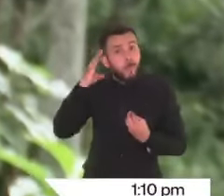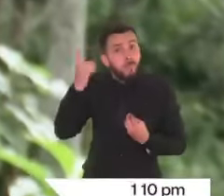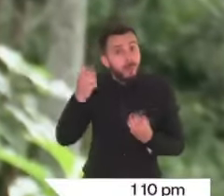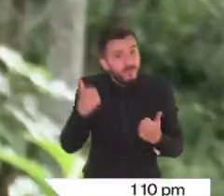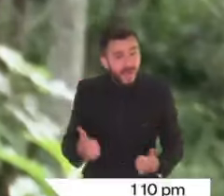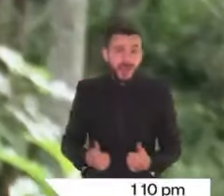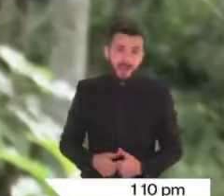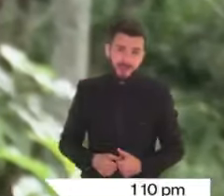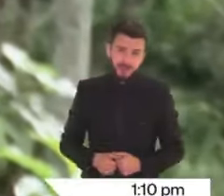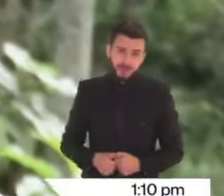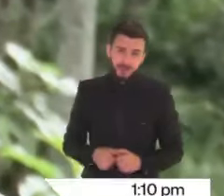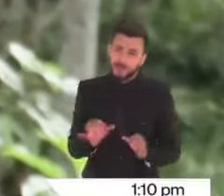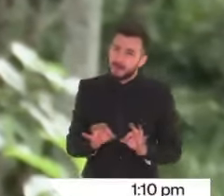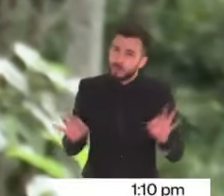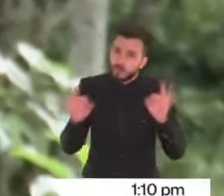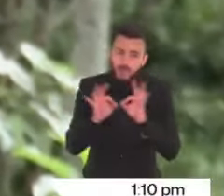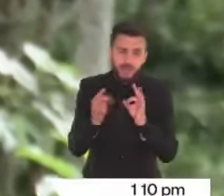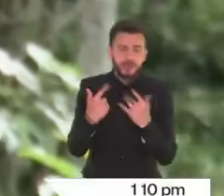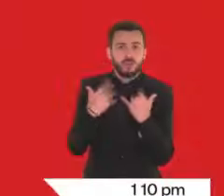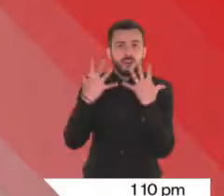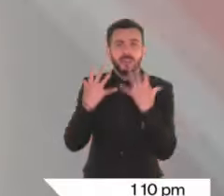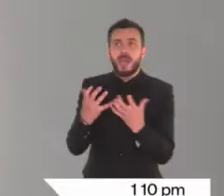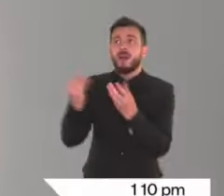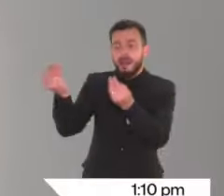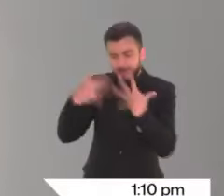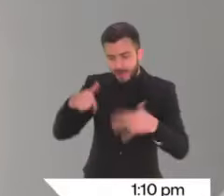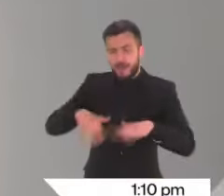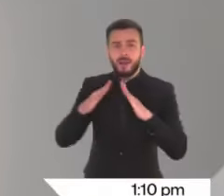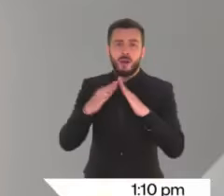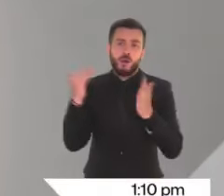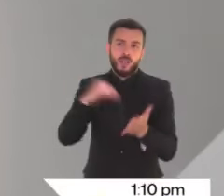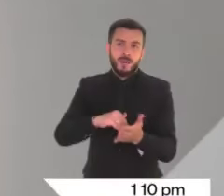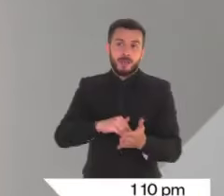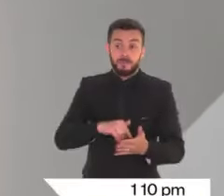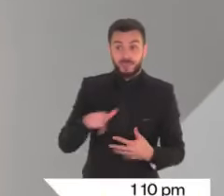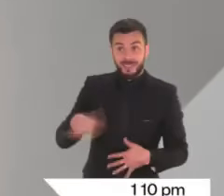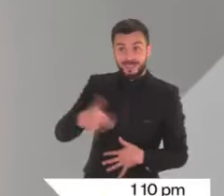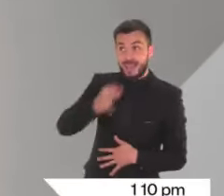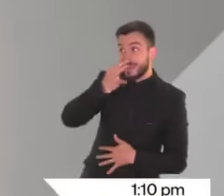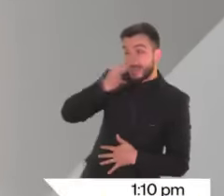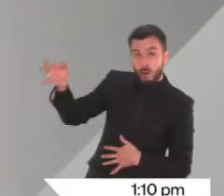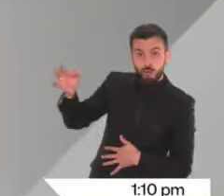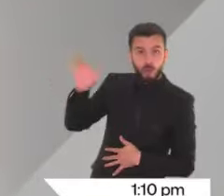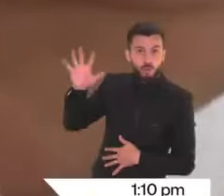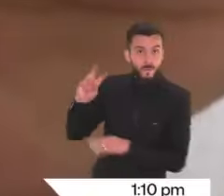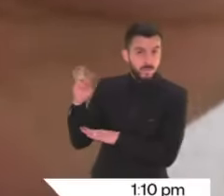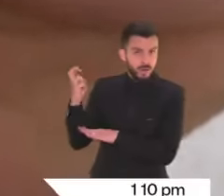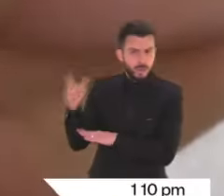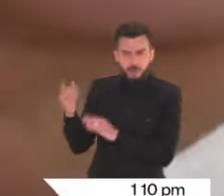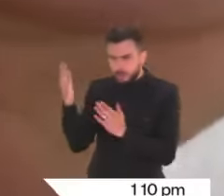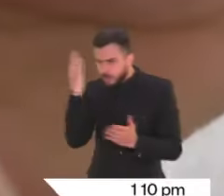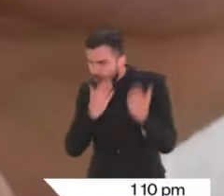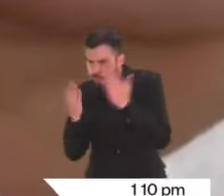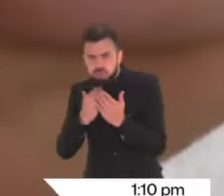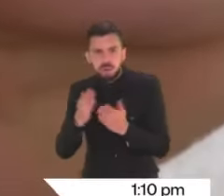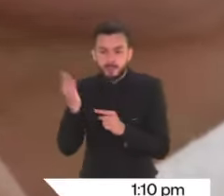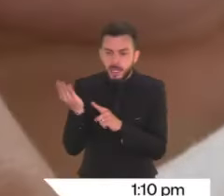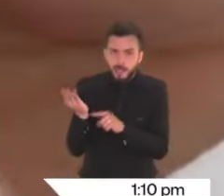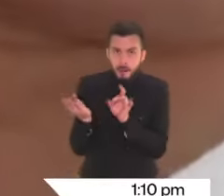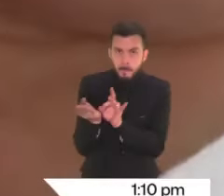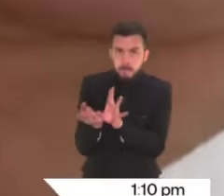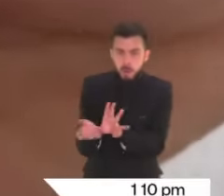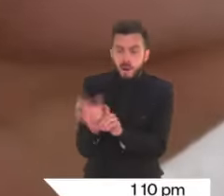nosotros es lo más importante tenerla ya de regreso en casa. El caso ya fue denunciado ante la Fiscalía, que analiza algunos audios, videos y